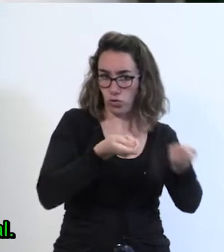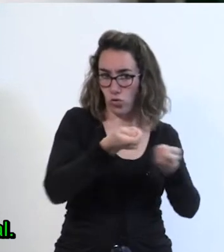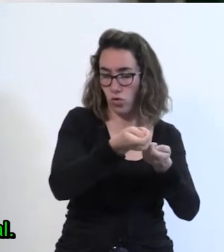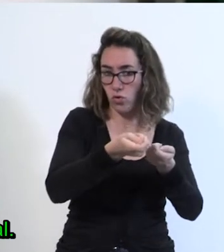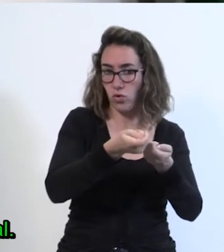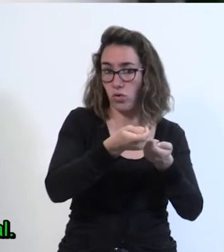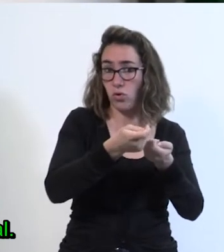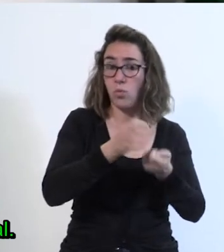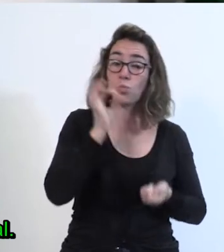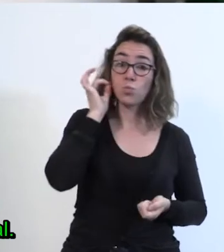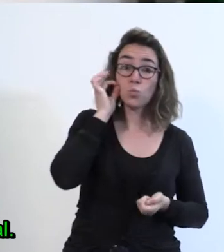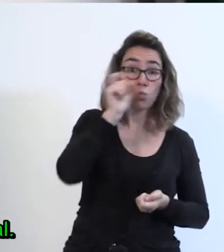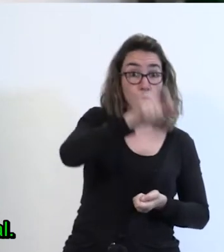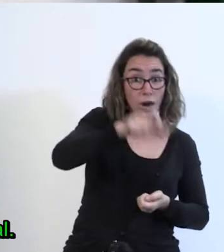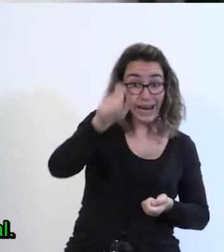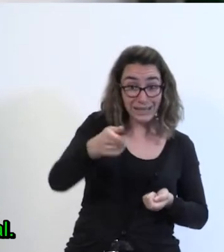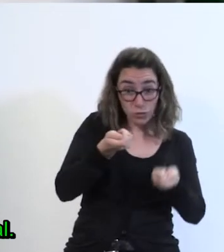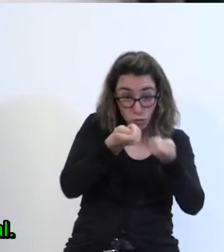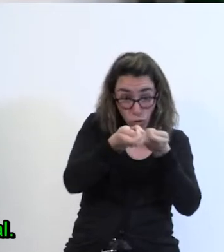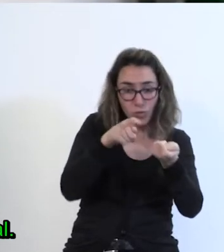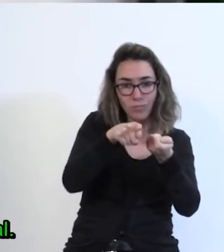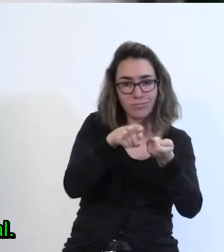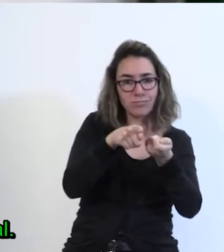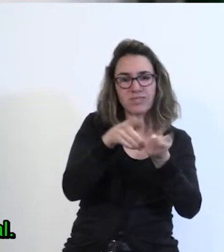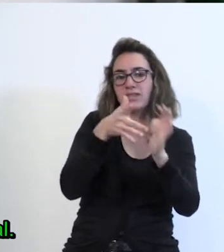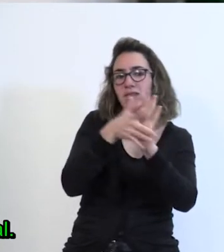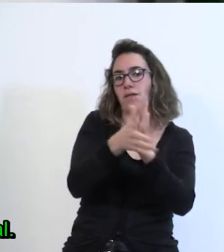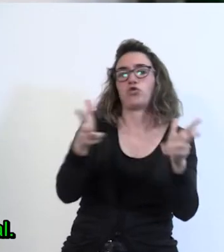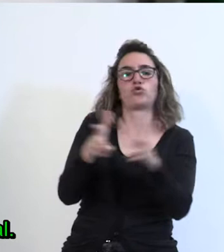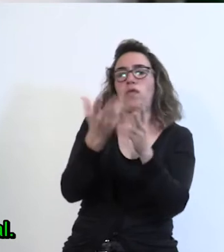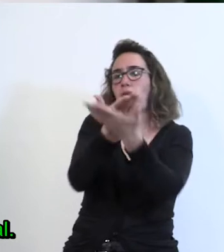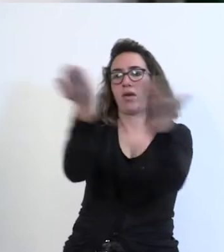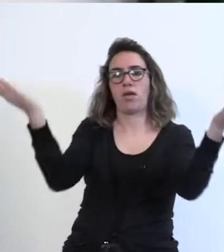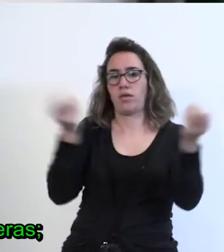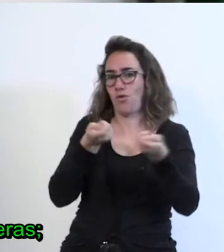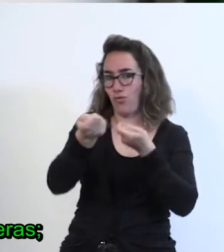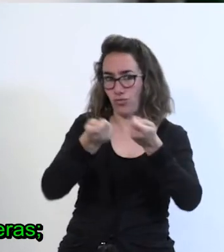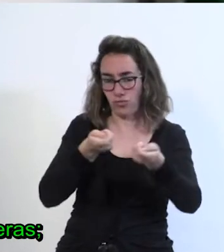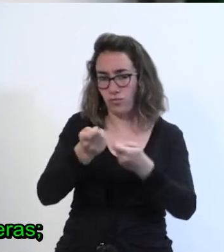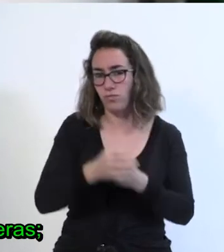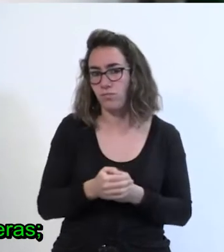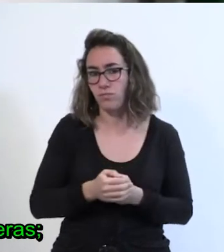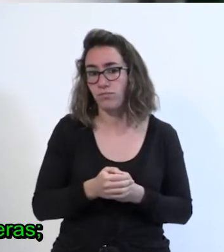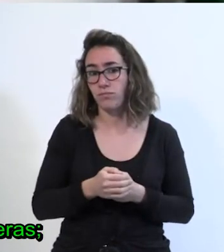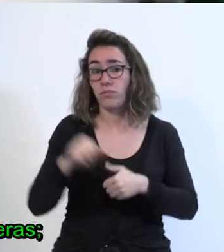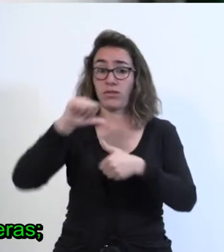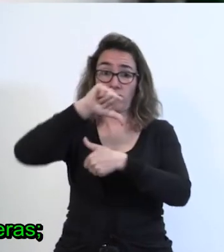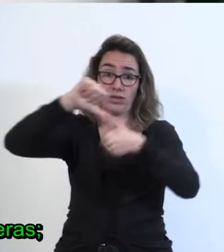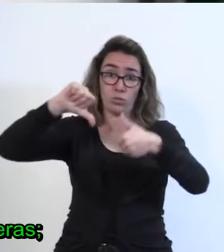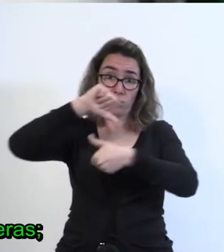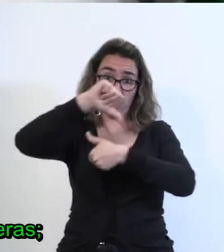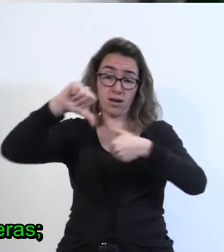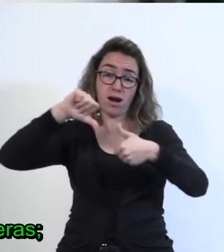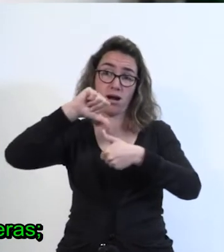pues el control de las mujeres es un mecanismo de control social. Y en